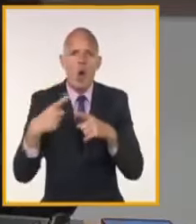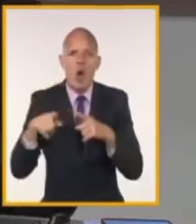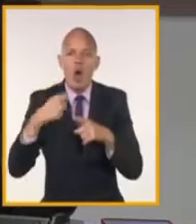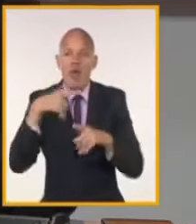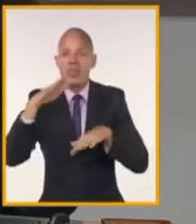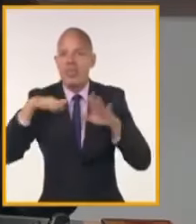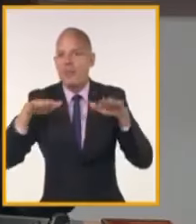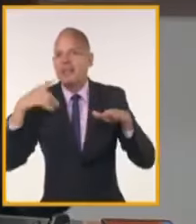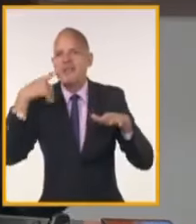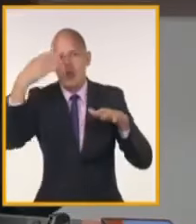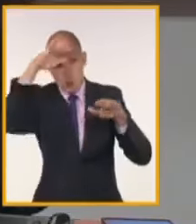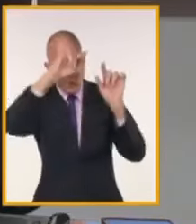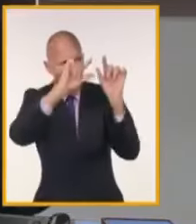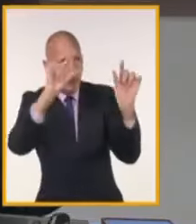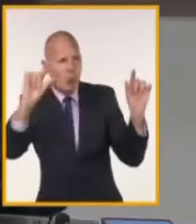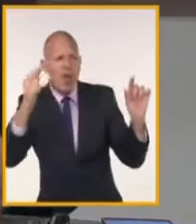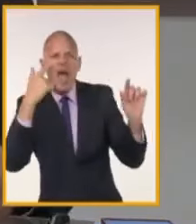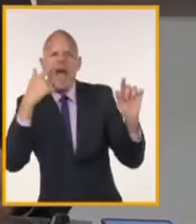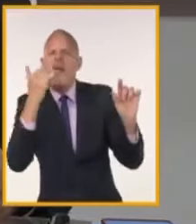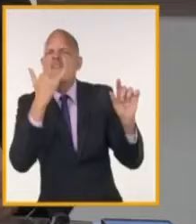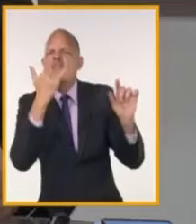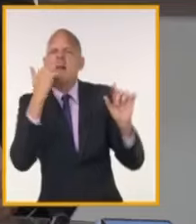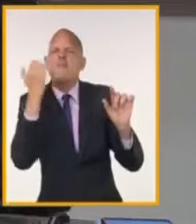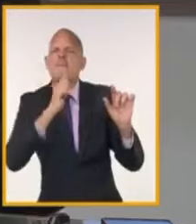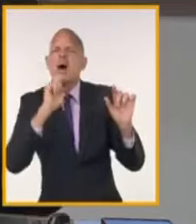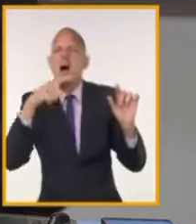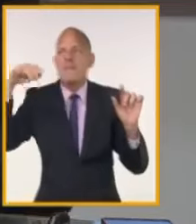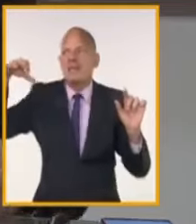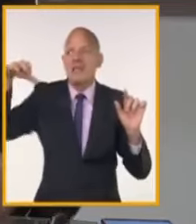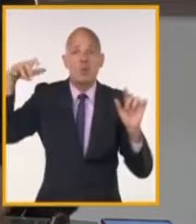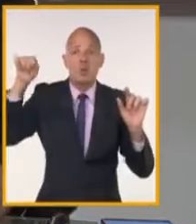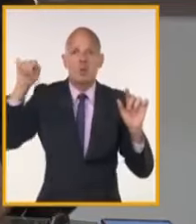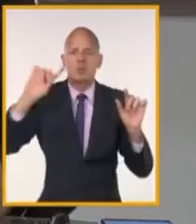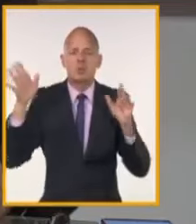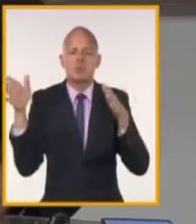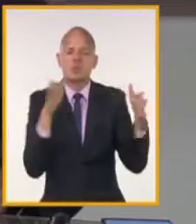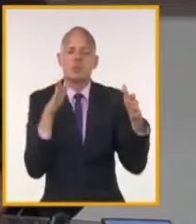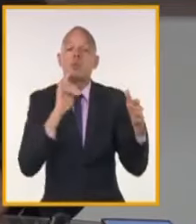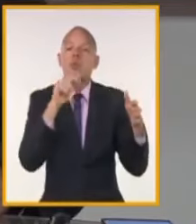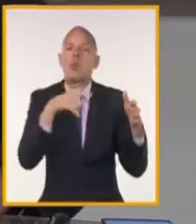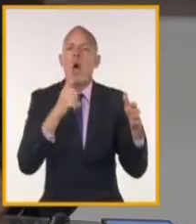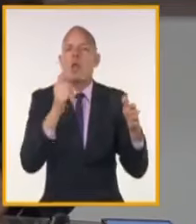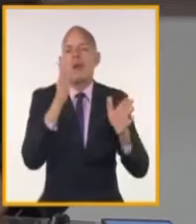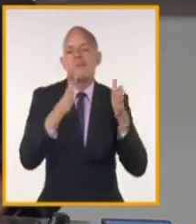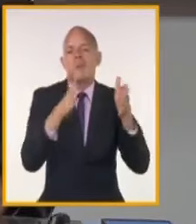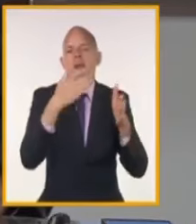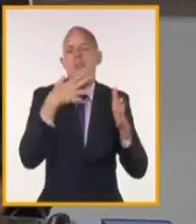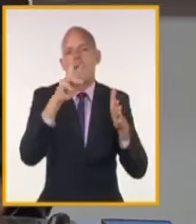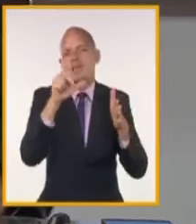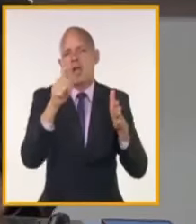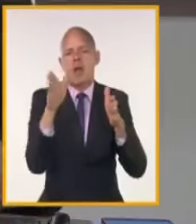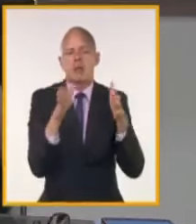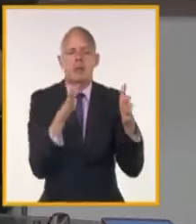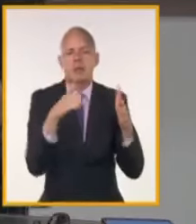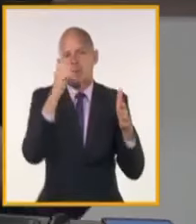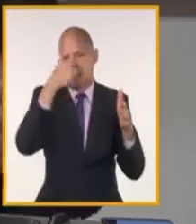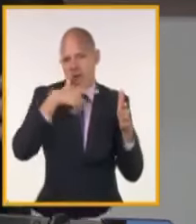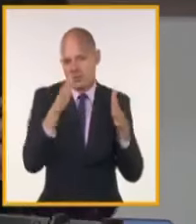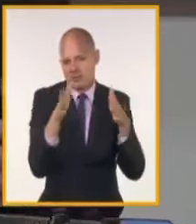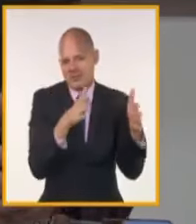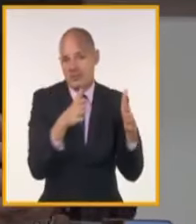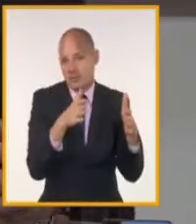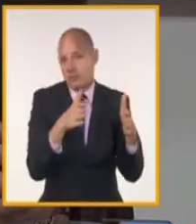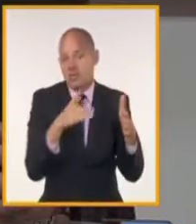han estudiado por los ciclones y están y al final se llegó una conclusión por experiencias vividas también cuando